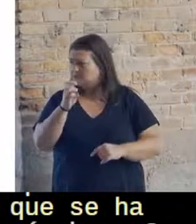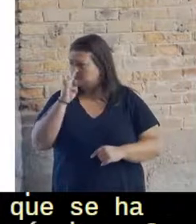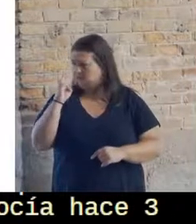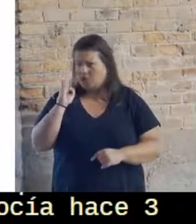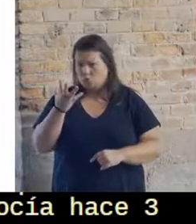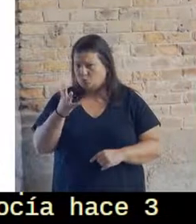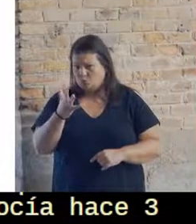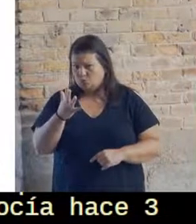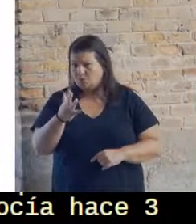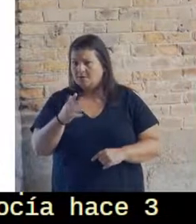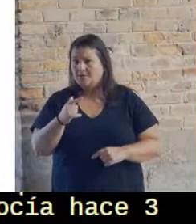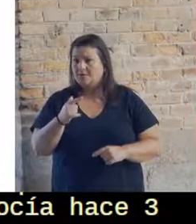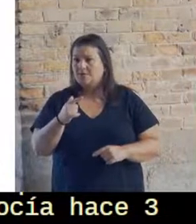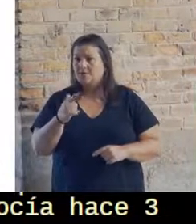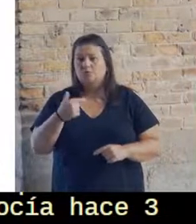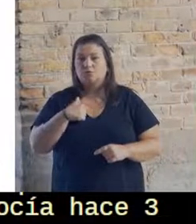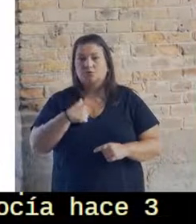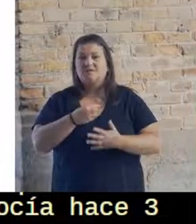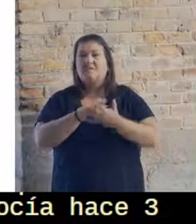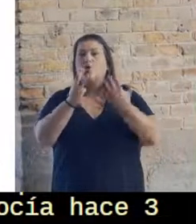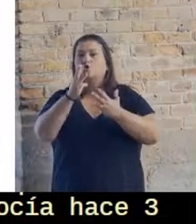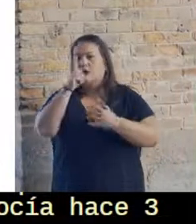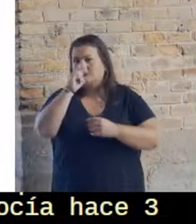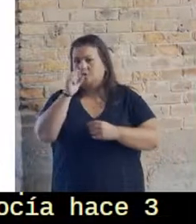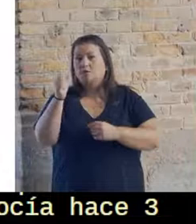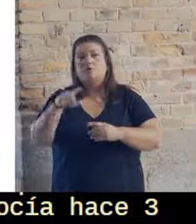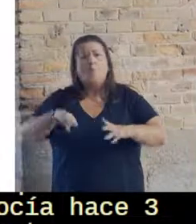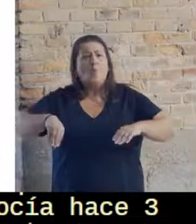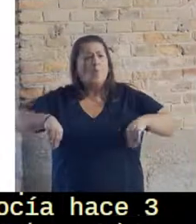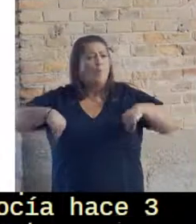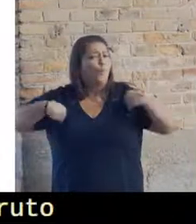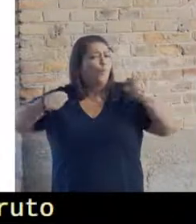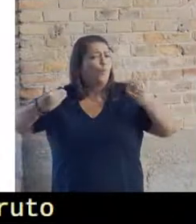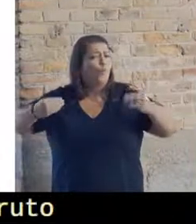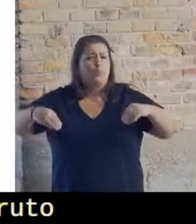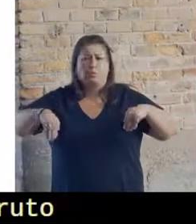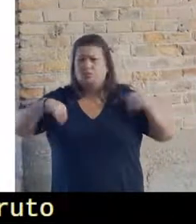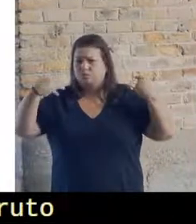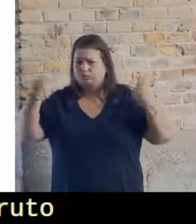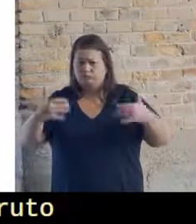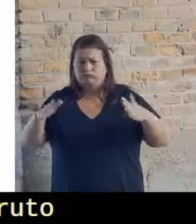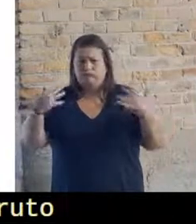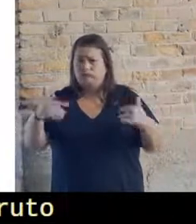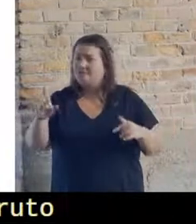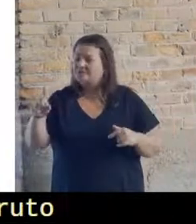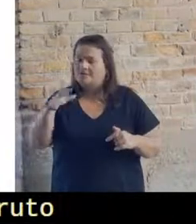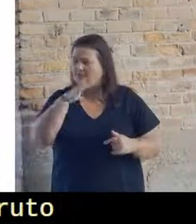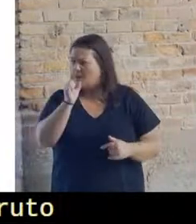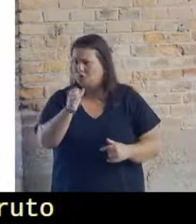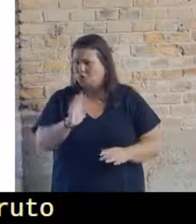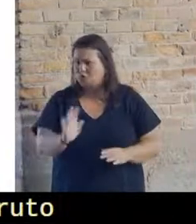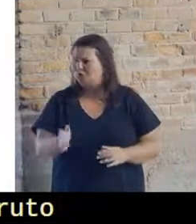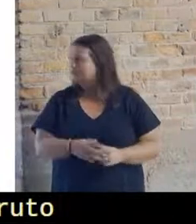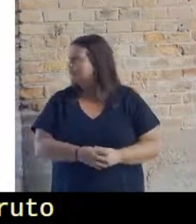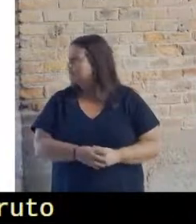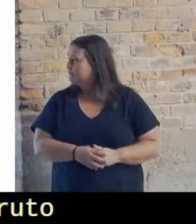años o sea que yo llevo 18 años en esto y lo disfrutó cantidubi O sea que para fue